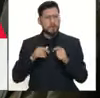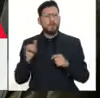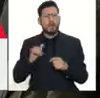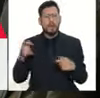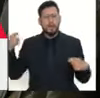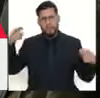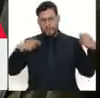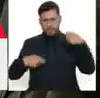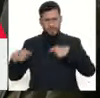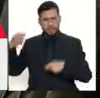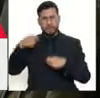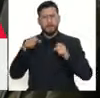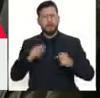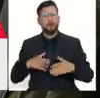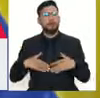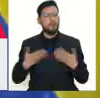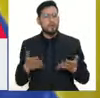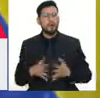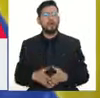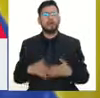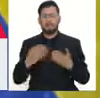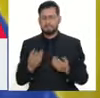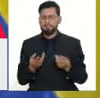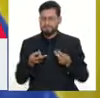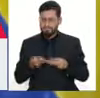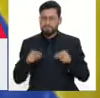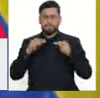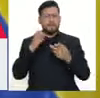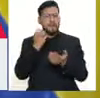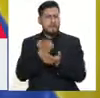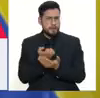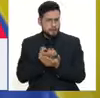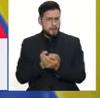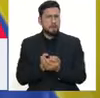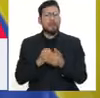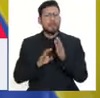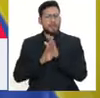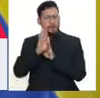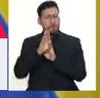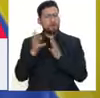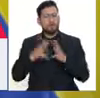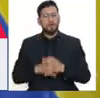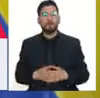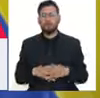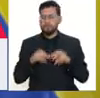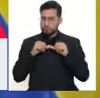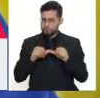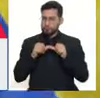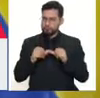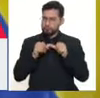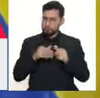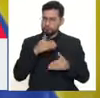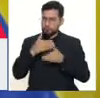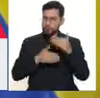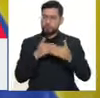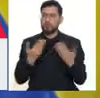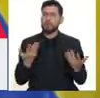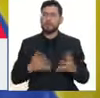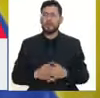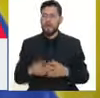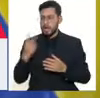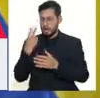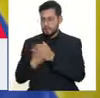las inversiones para estimular el crecimiento económico y el desarrollo sostenido e integral